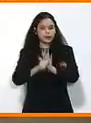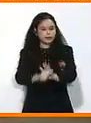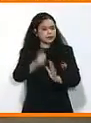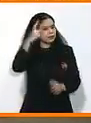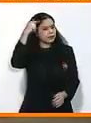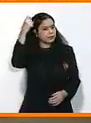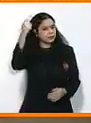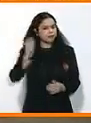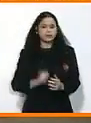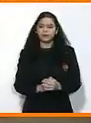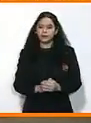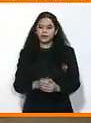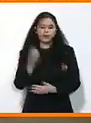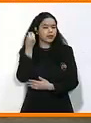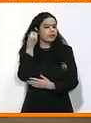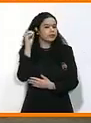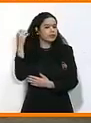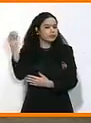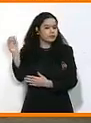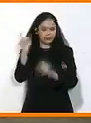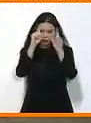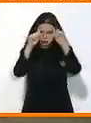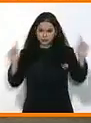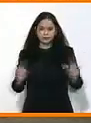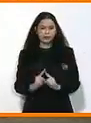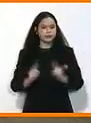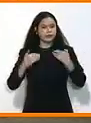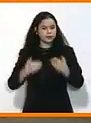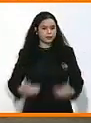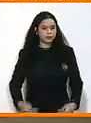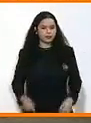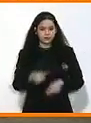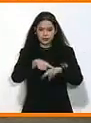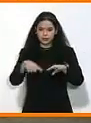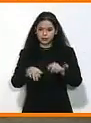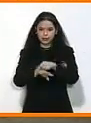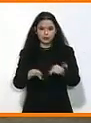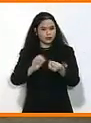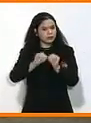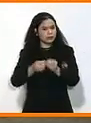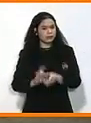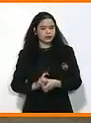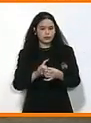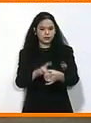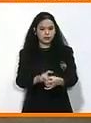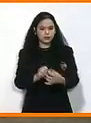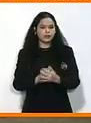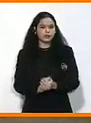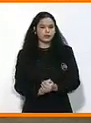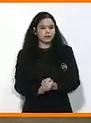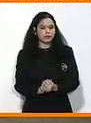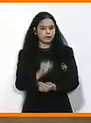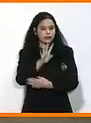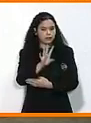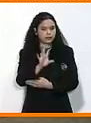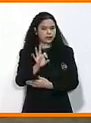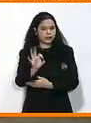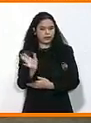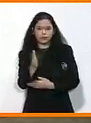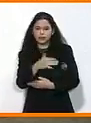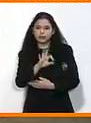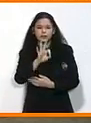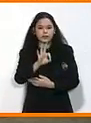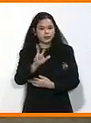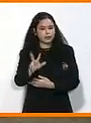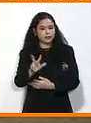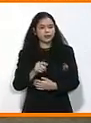su símbolo de sueños oro. En el cuadro del cuerpo lo podemos encontrar en los dedos, con los números que se le relacionan 49